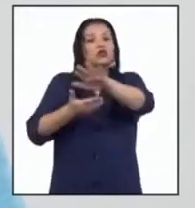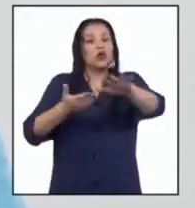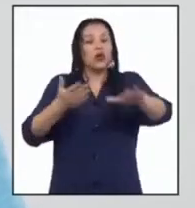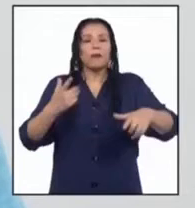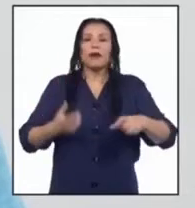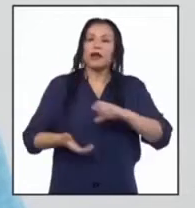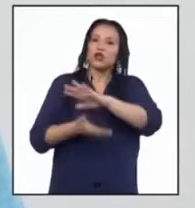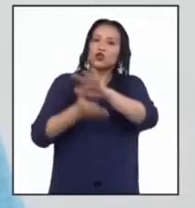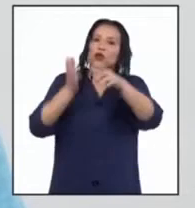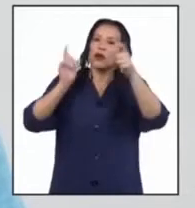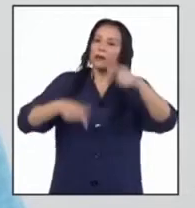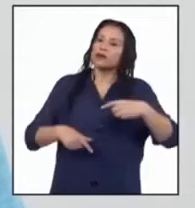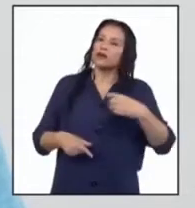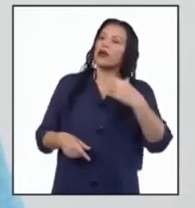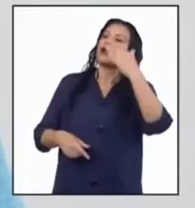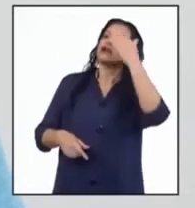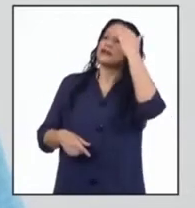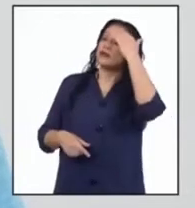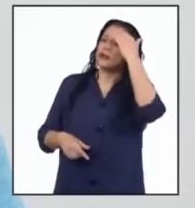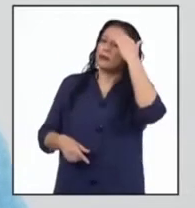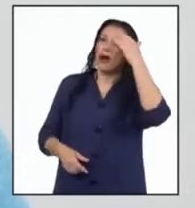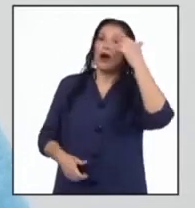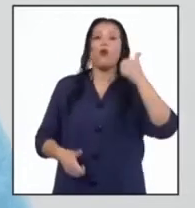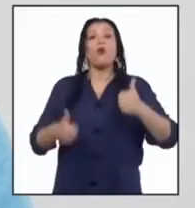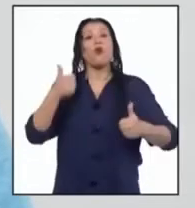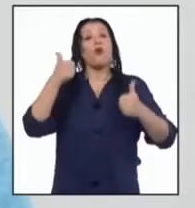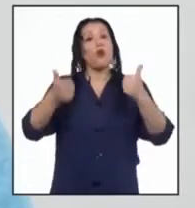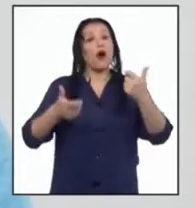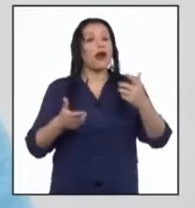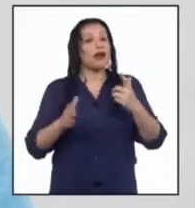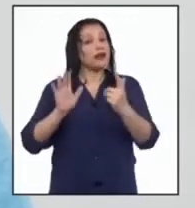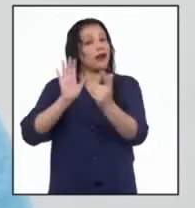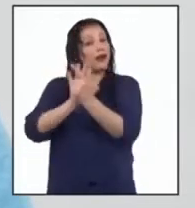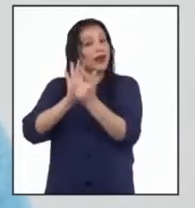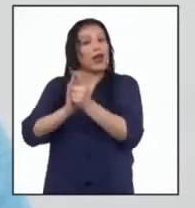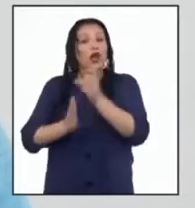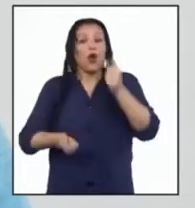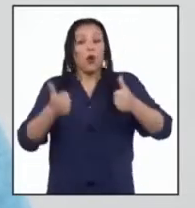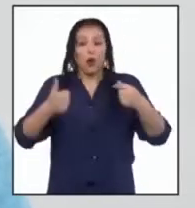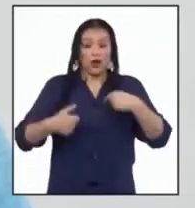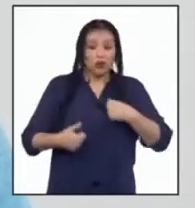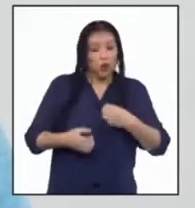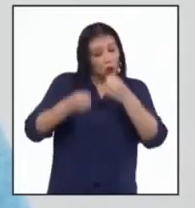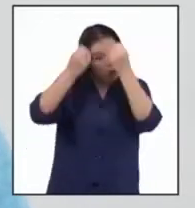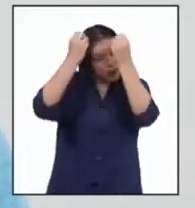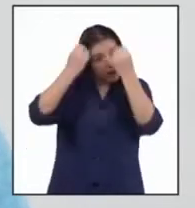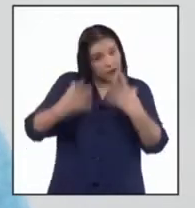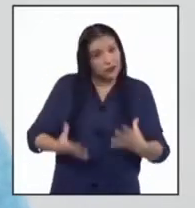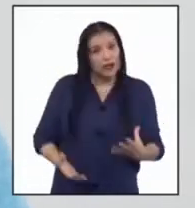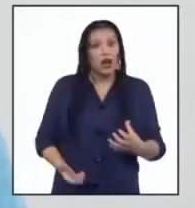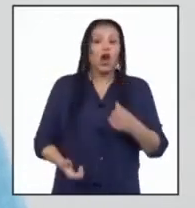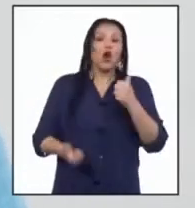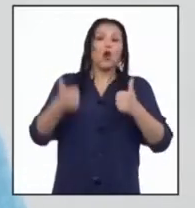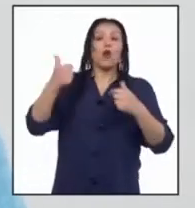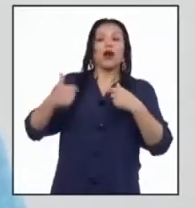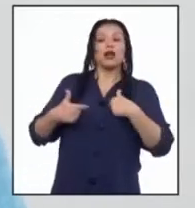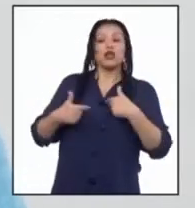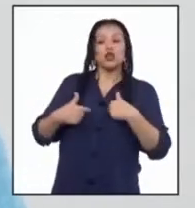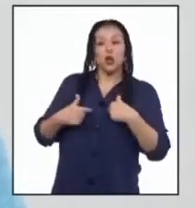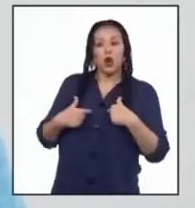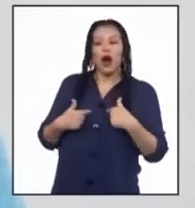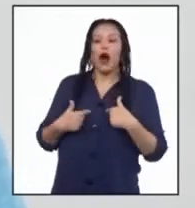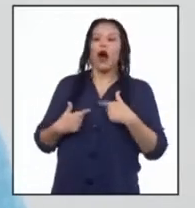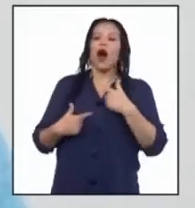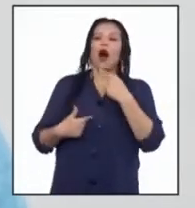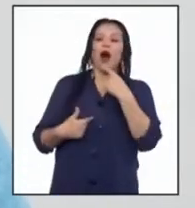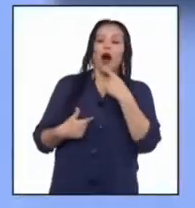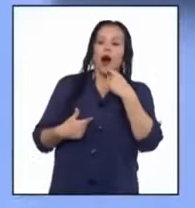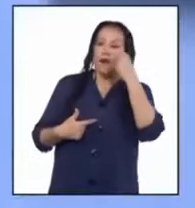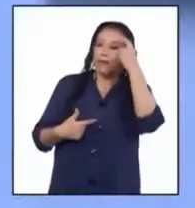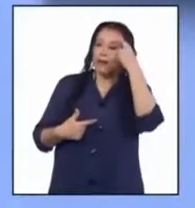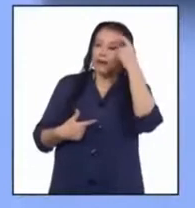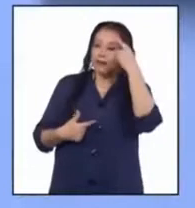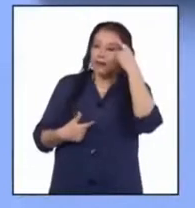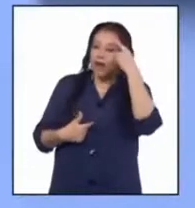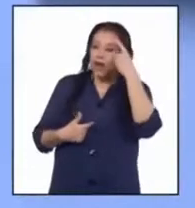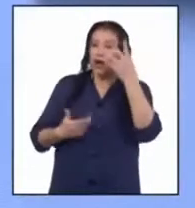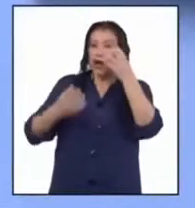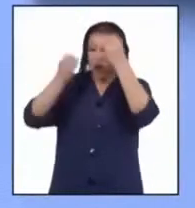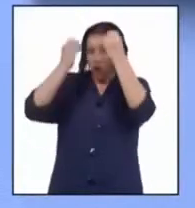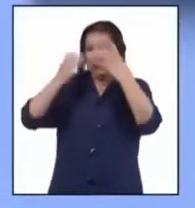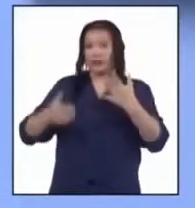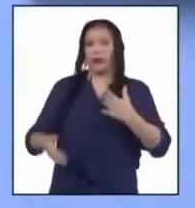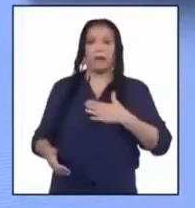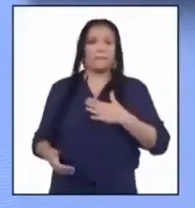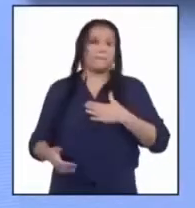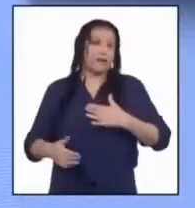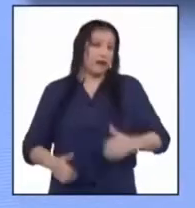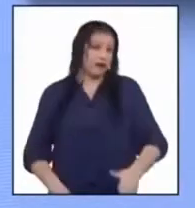todos sepamos qué es lo que debemos acatar o tomar en cuenta en nuestro actuar cotidiano. Y lo del